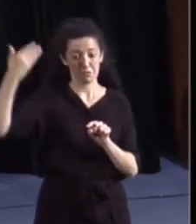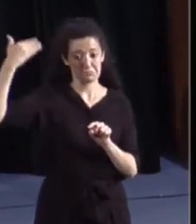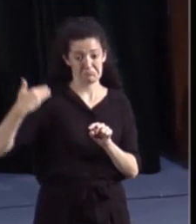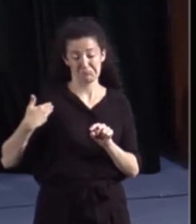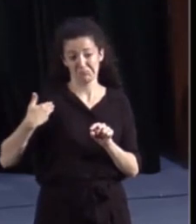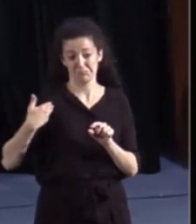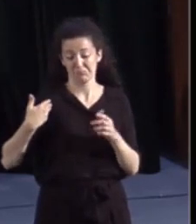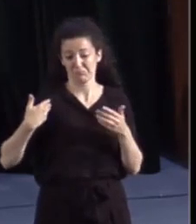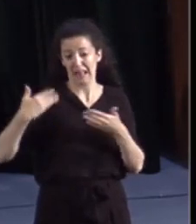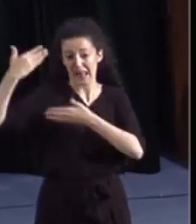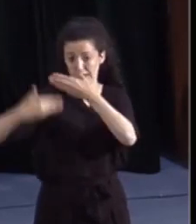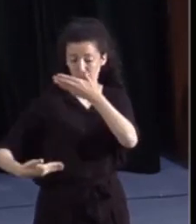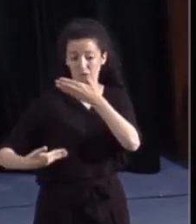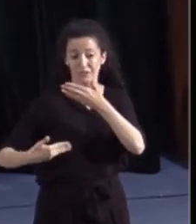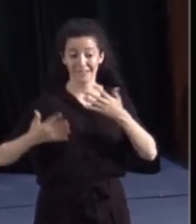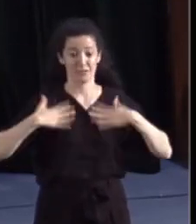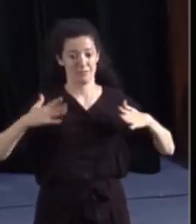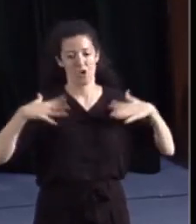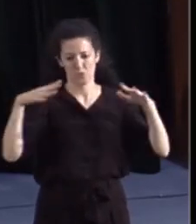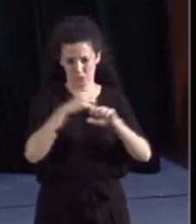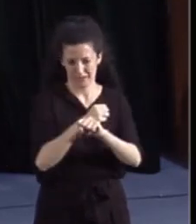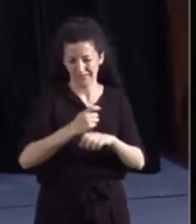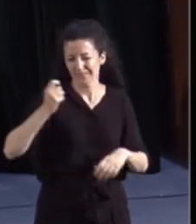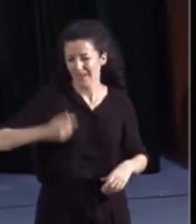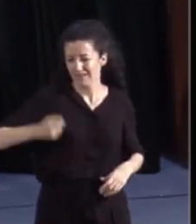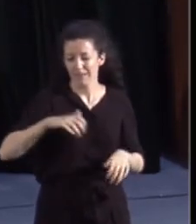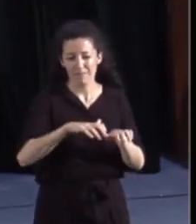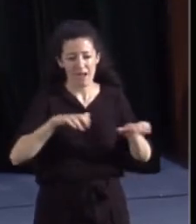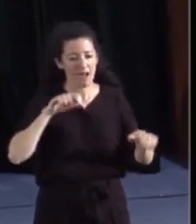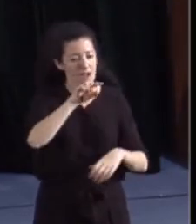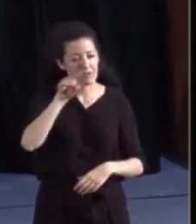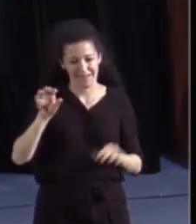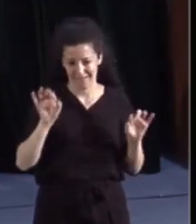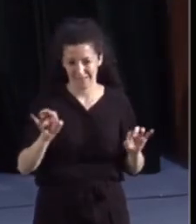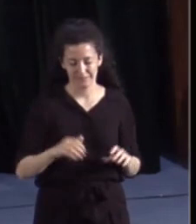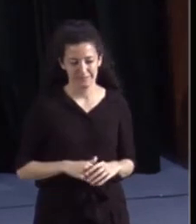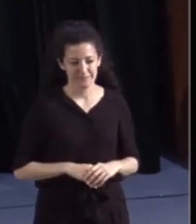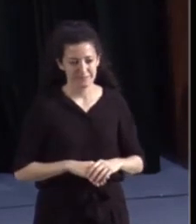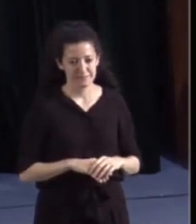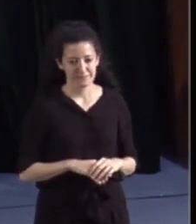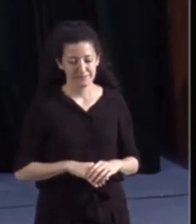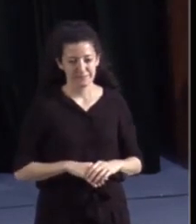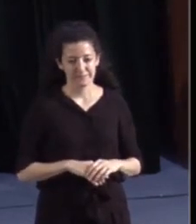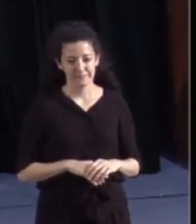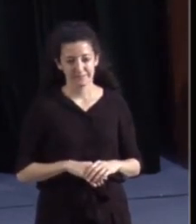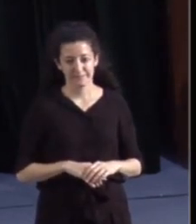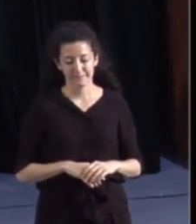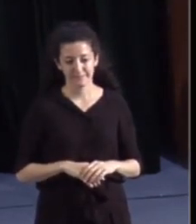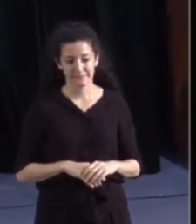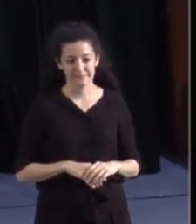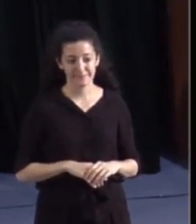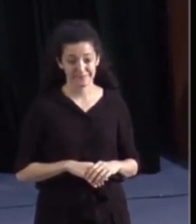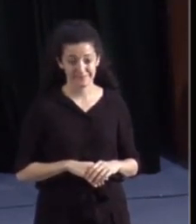oscura. Esto sería lo más frecuente, aunque hay mucha variación, ya lo hemos visto. Y esta